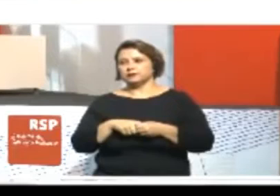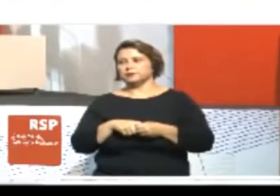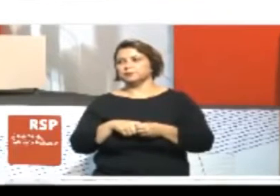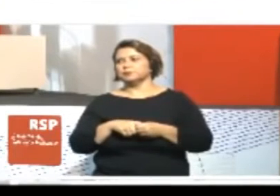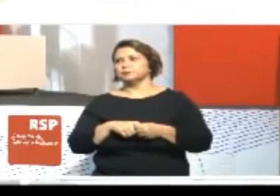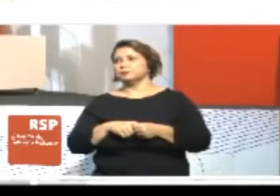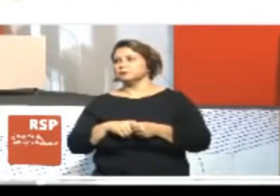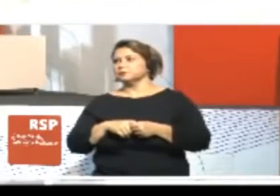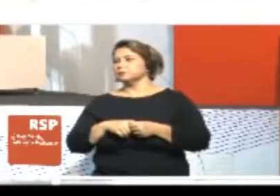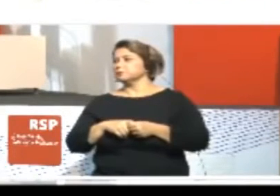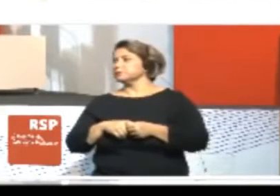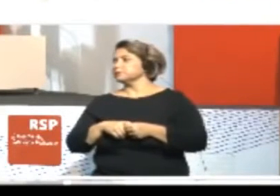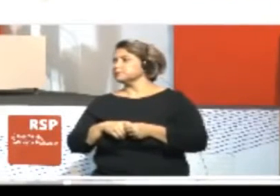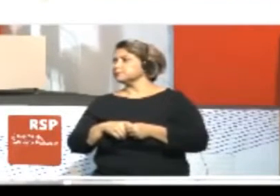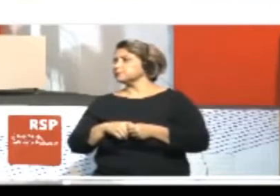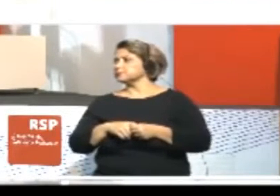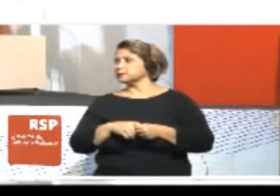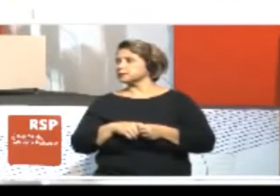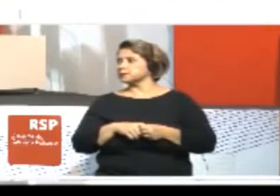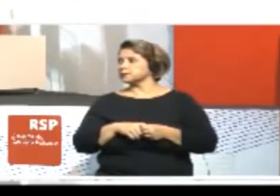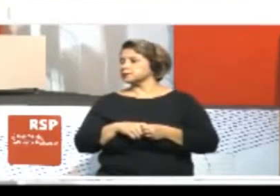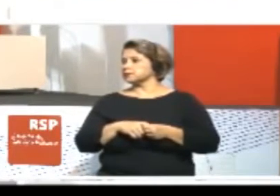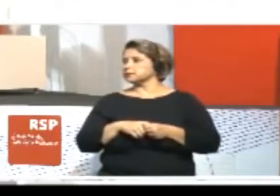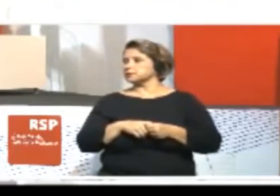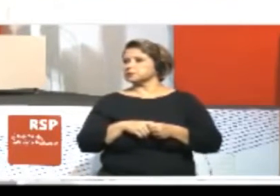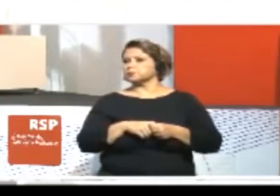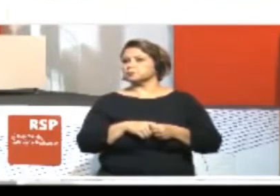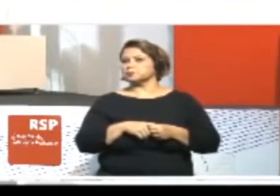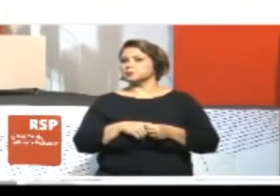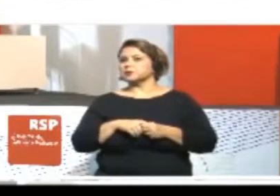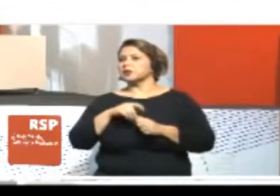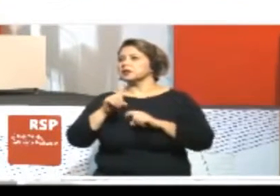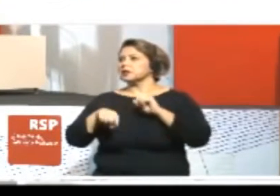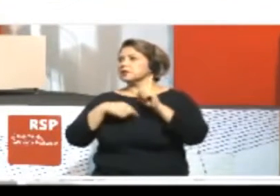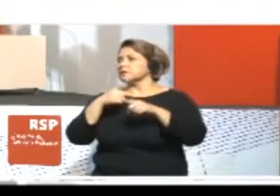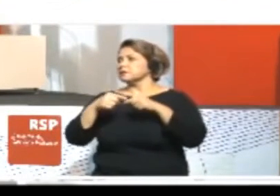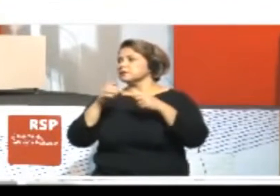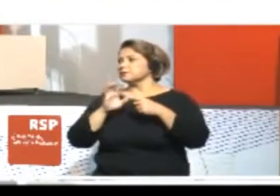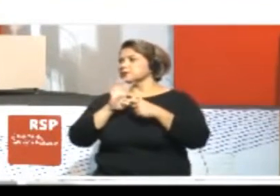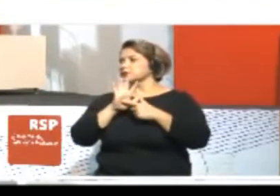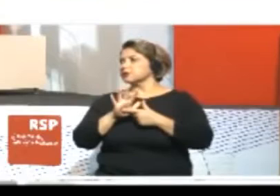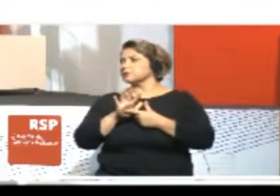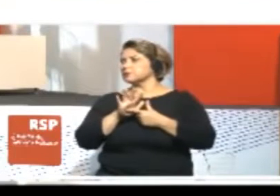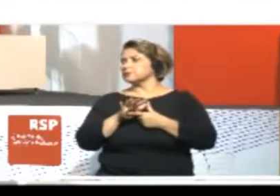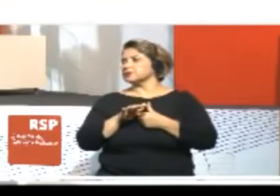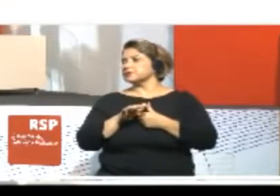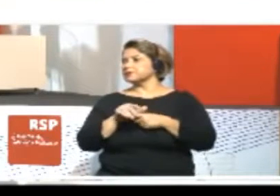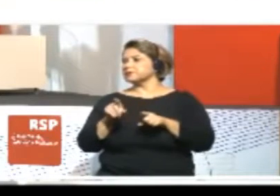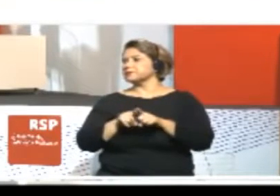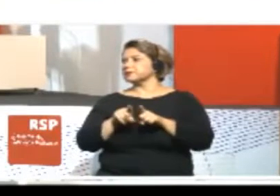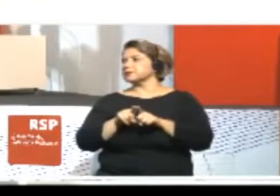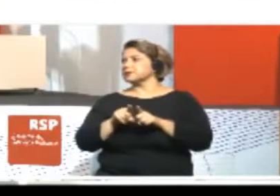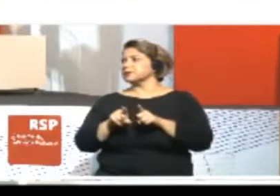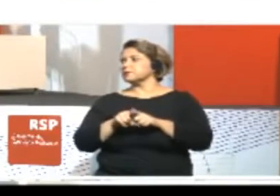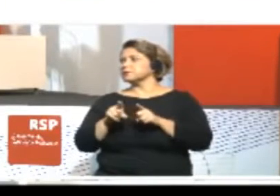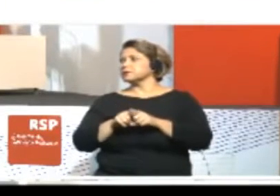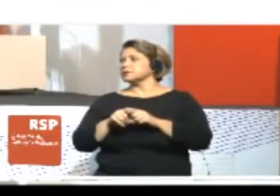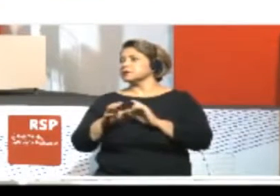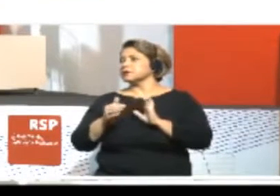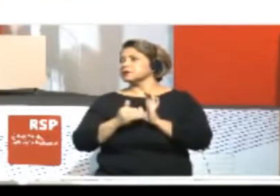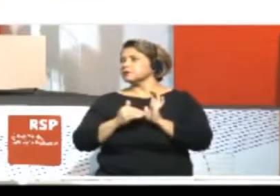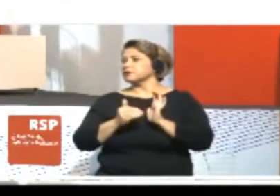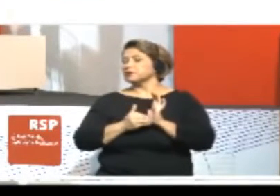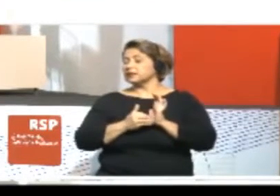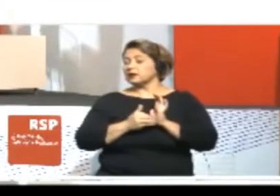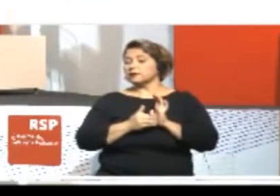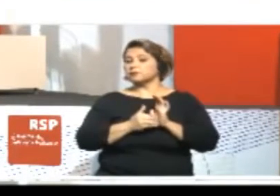les presento todos estos casos de Latinoamérica, entonces, al final me puse a recapacitar y a decir, bueno, ¿qué